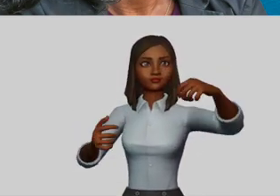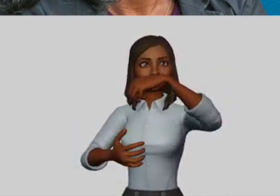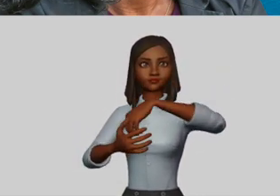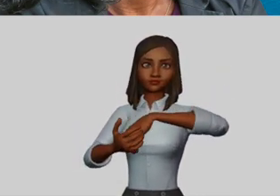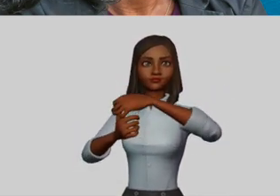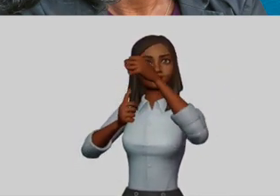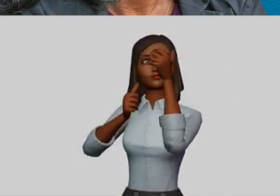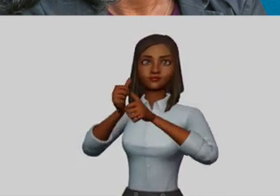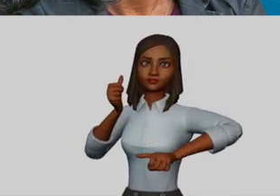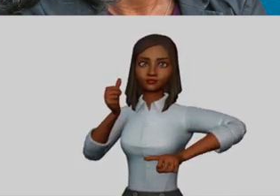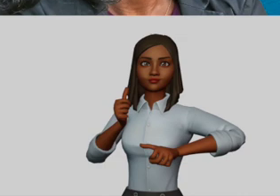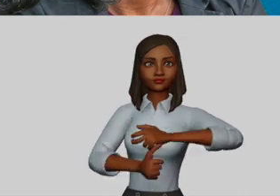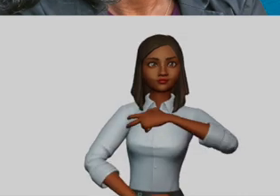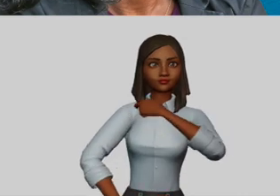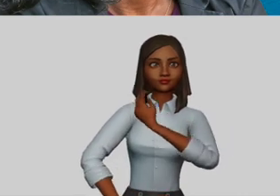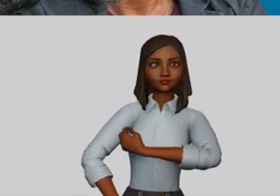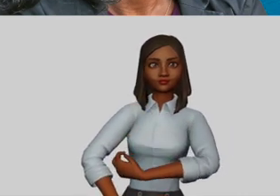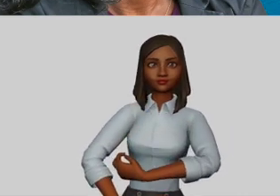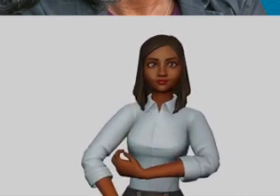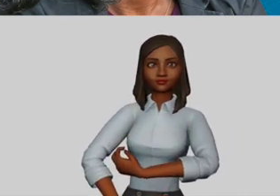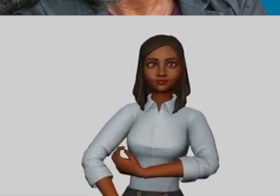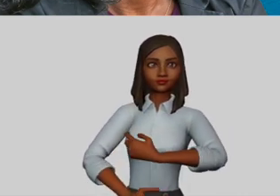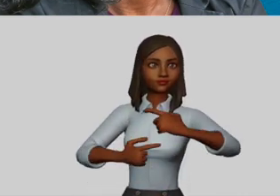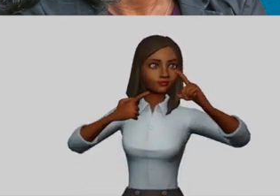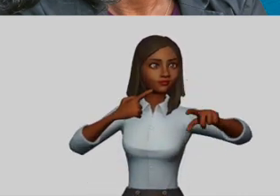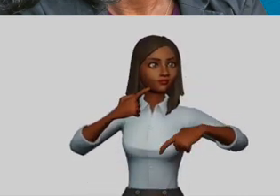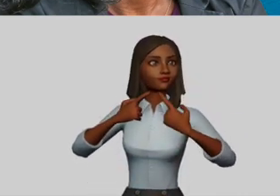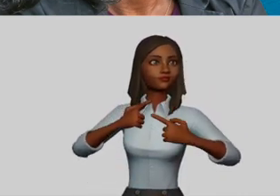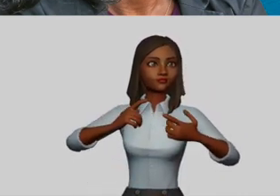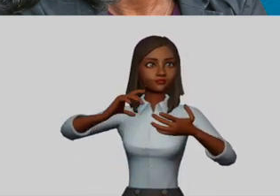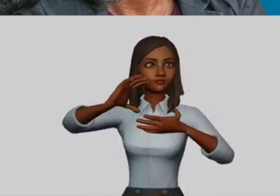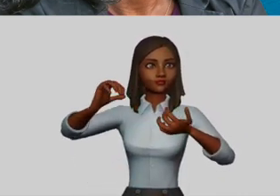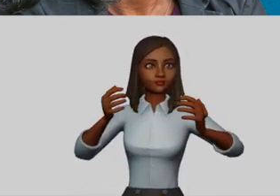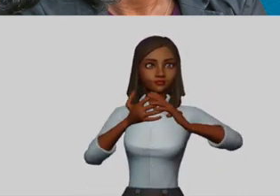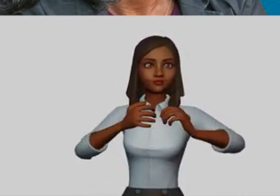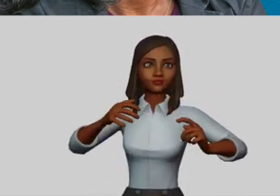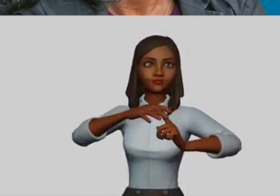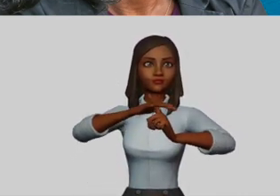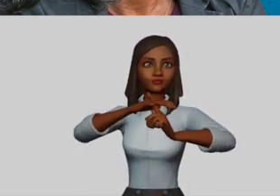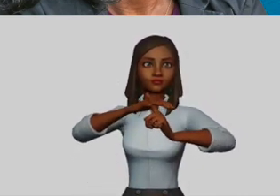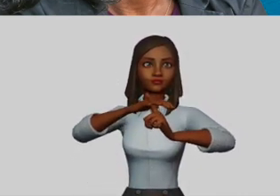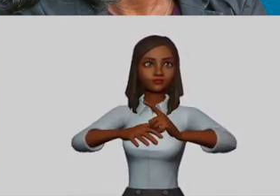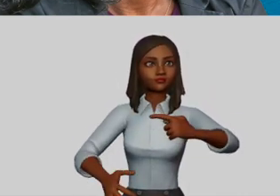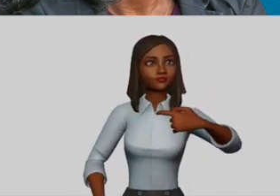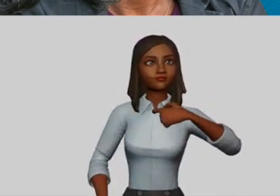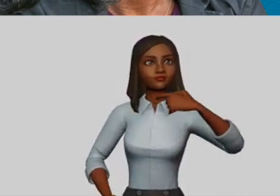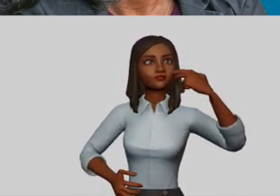¿verdad? Y eso es cierto. Lo que quiero decir es que